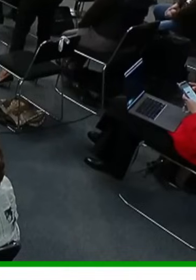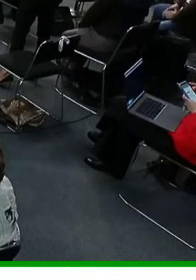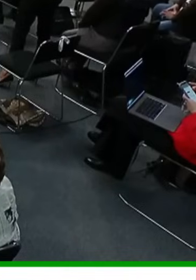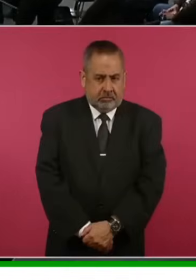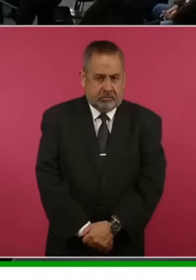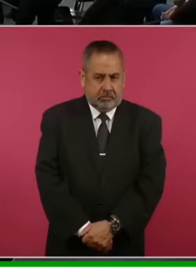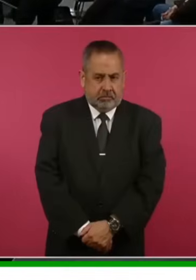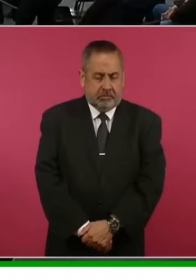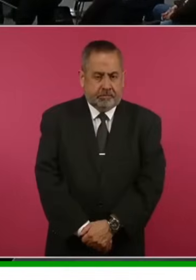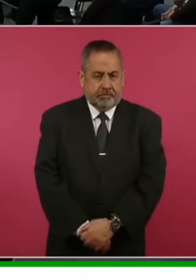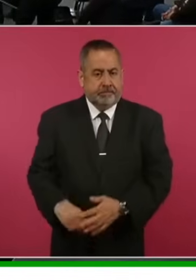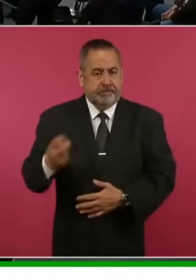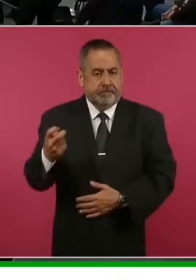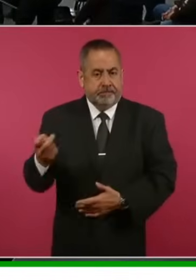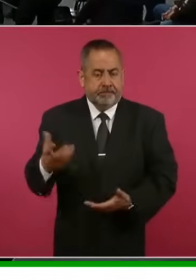¿Qué es esto?